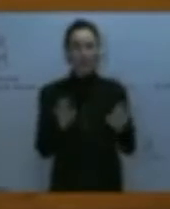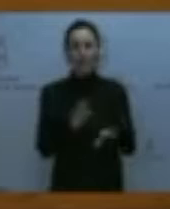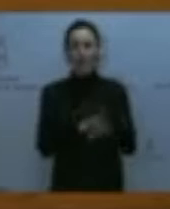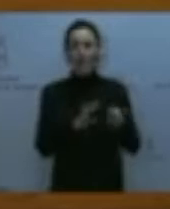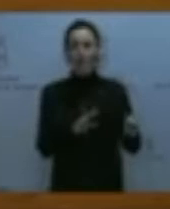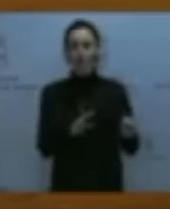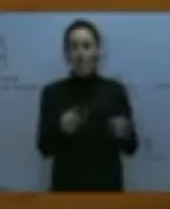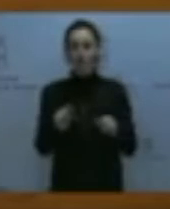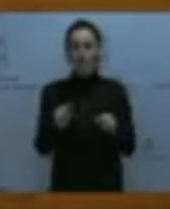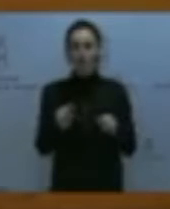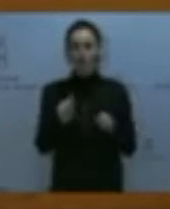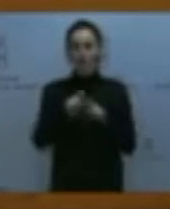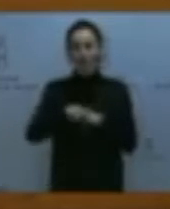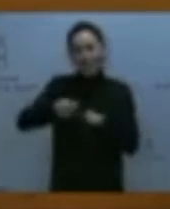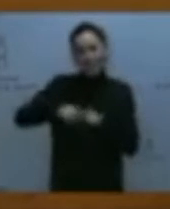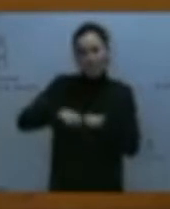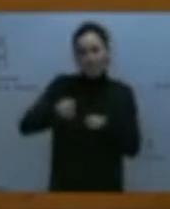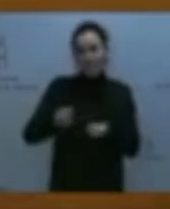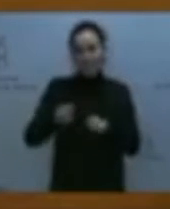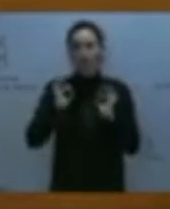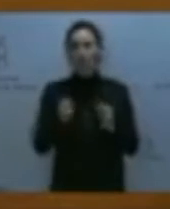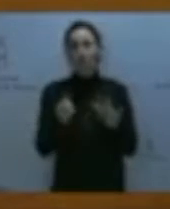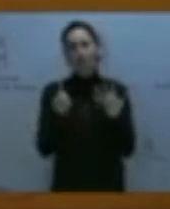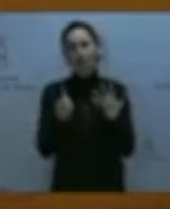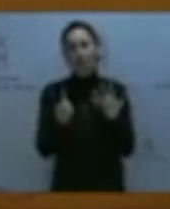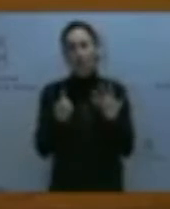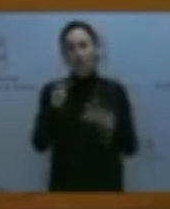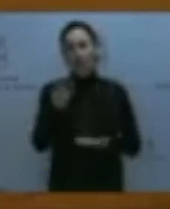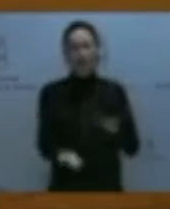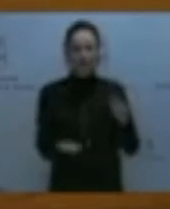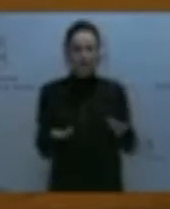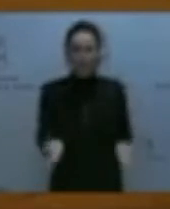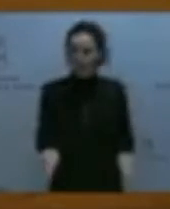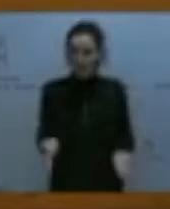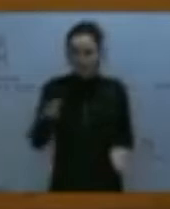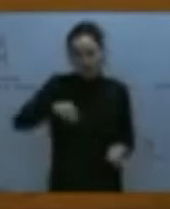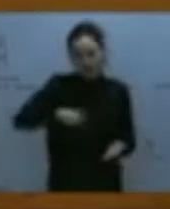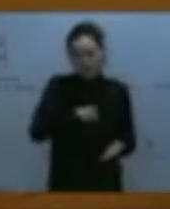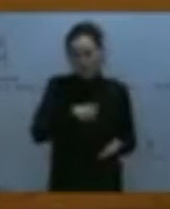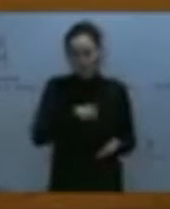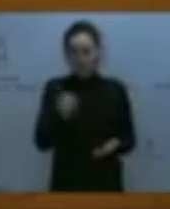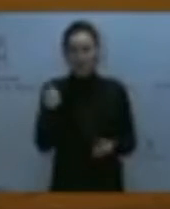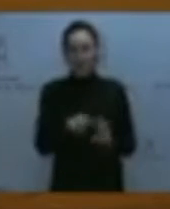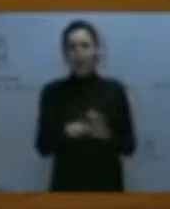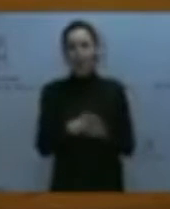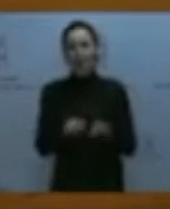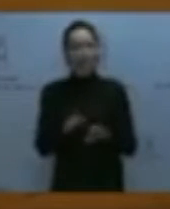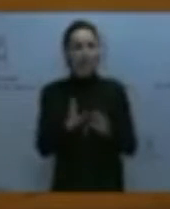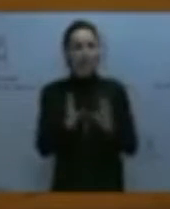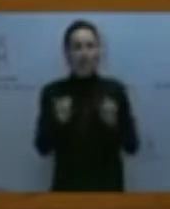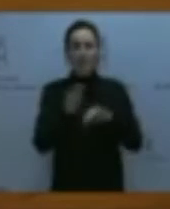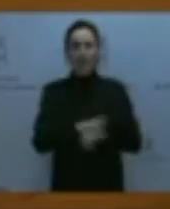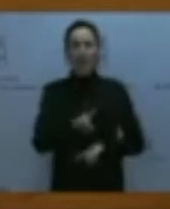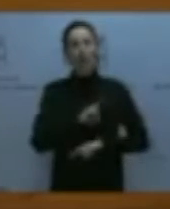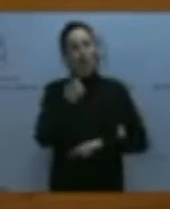cuando el cupo está en 6 kilos. Y además sabiendo que tenemos vacantes de vigilancia